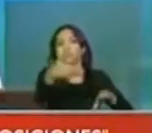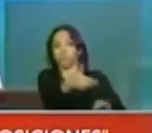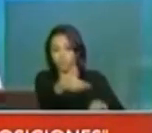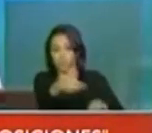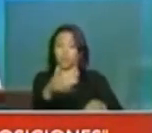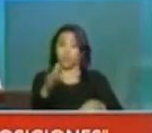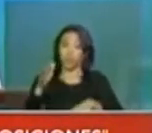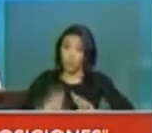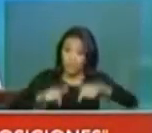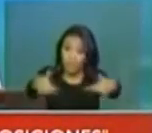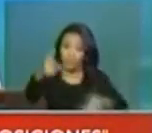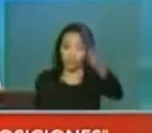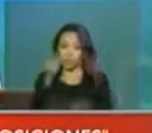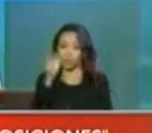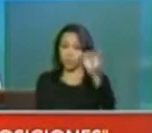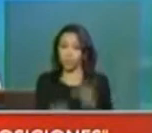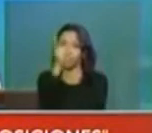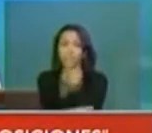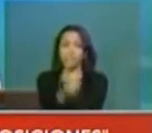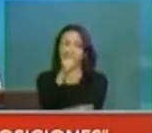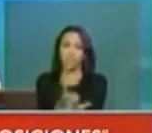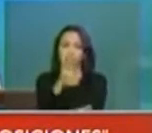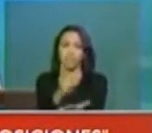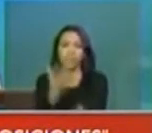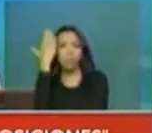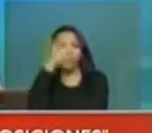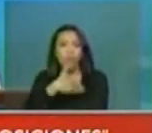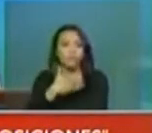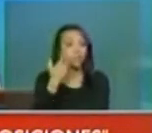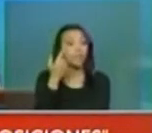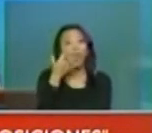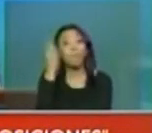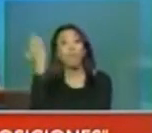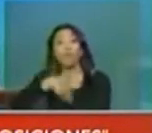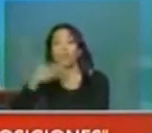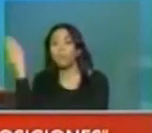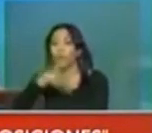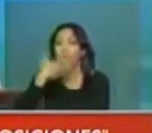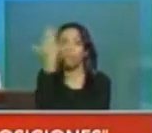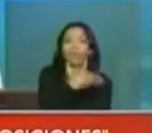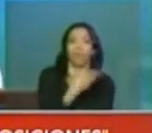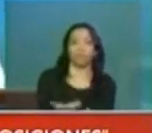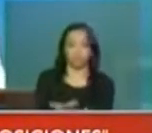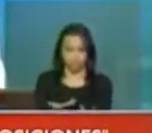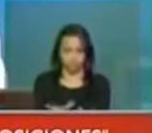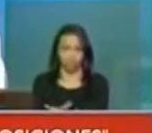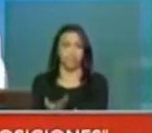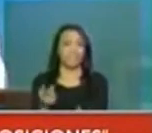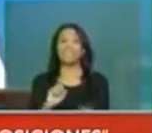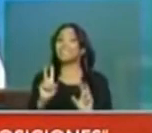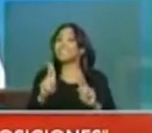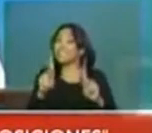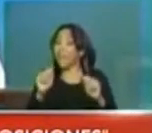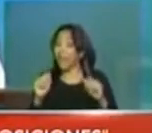El funcionamiento eficiente de la justicia tiene que estar asentado en la producción de pruebas, sin ceder